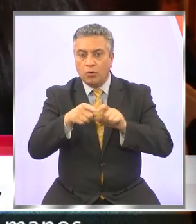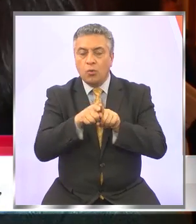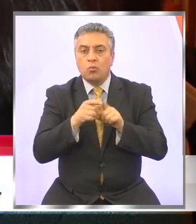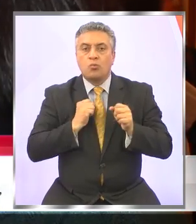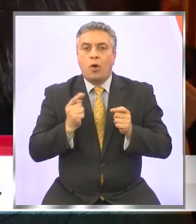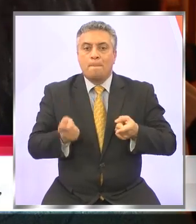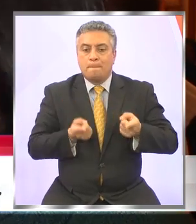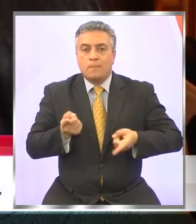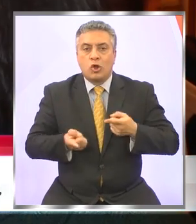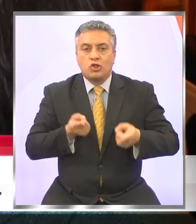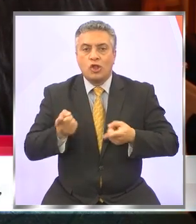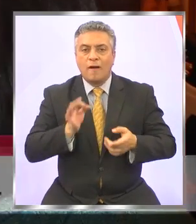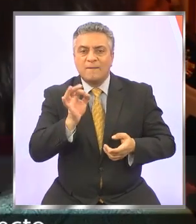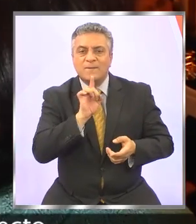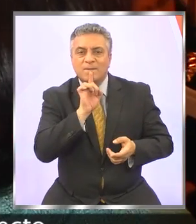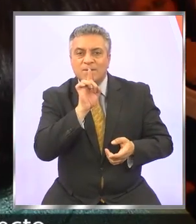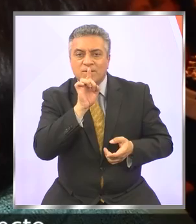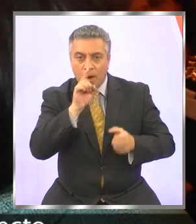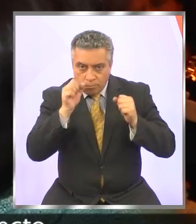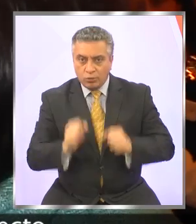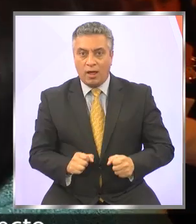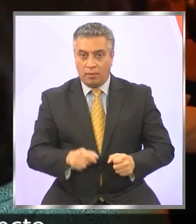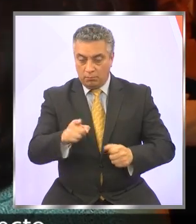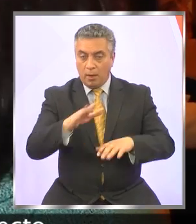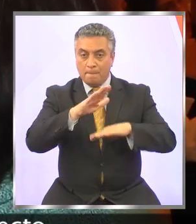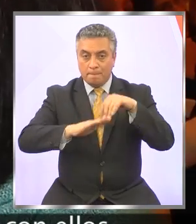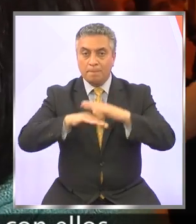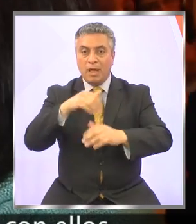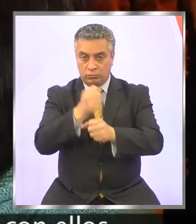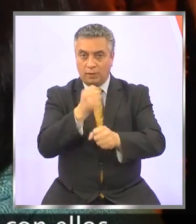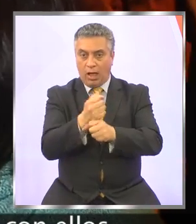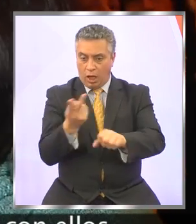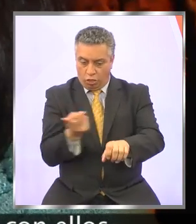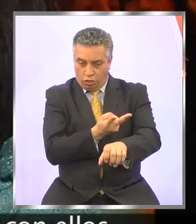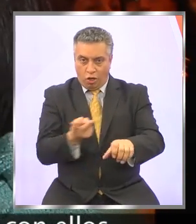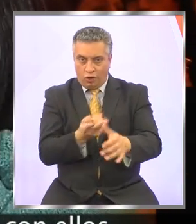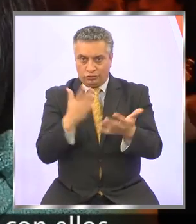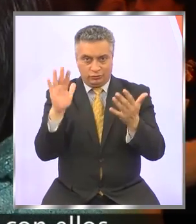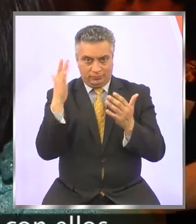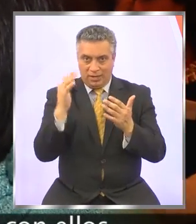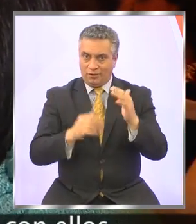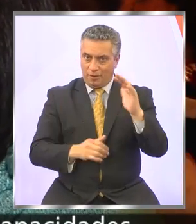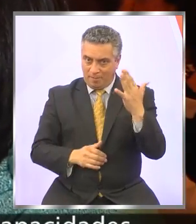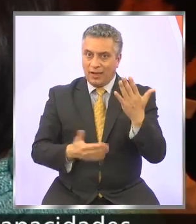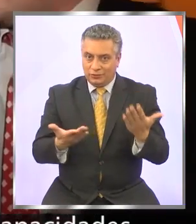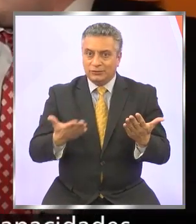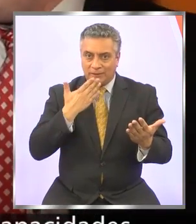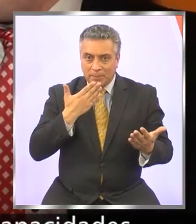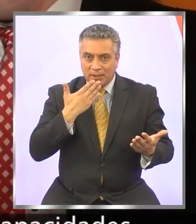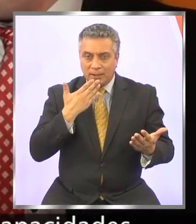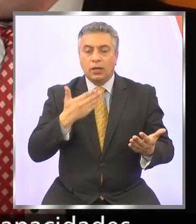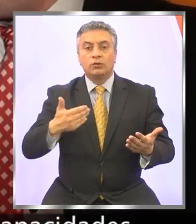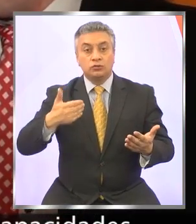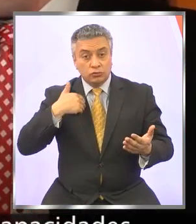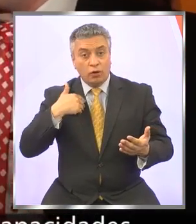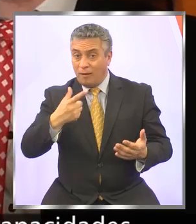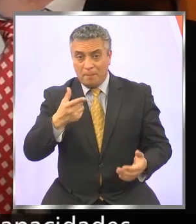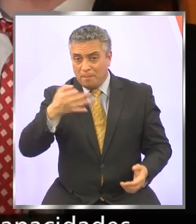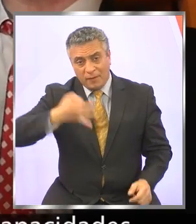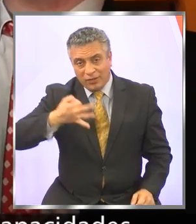las dos manos y eso no es tan fácil. Pero ellos lo hacen perfecto. Yo cuando empecé a trabajar con ellos me enfoqué solamente